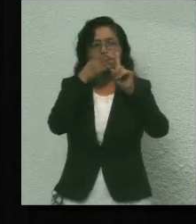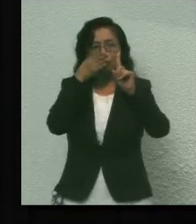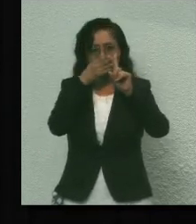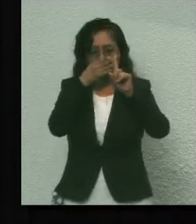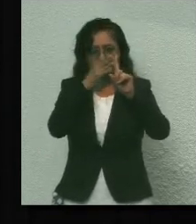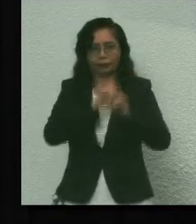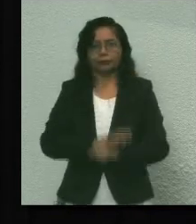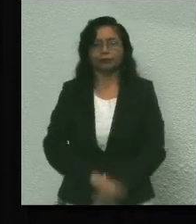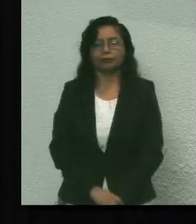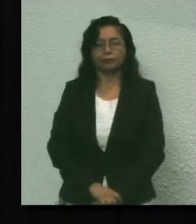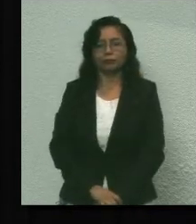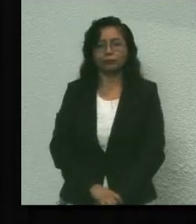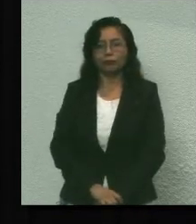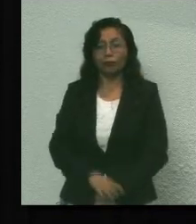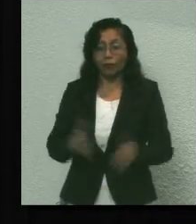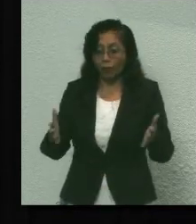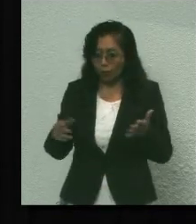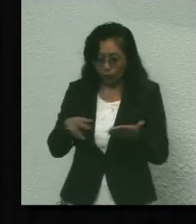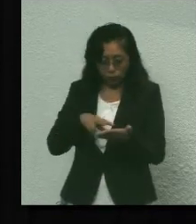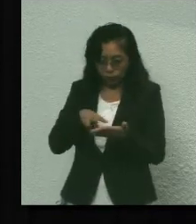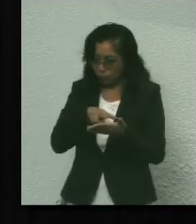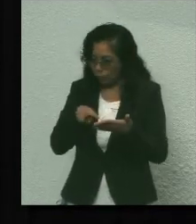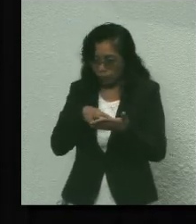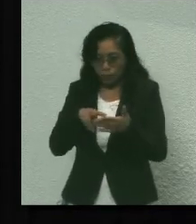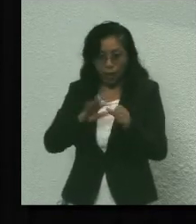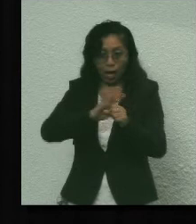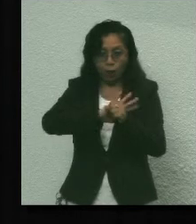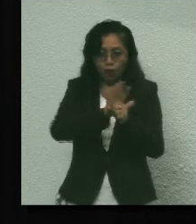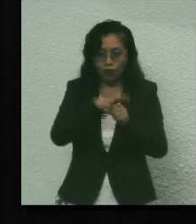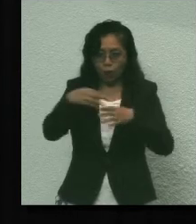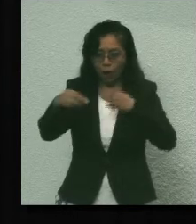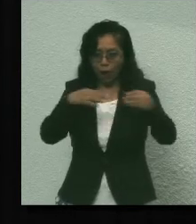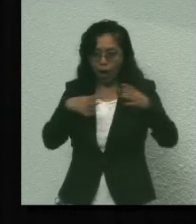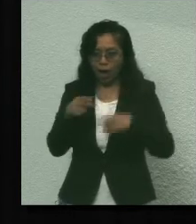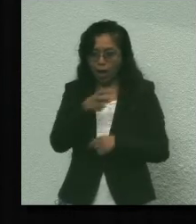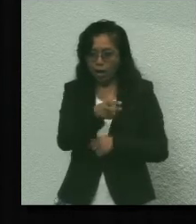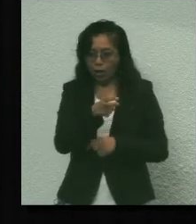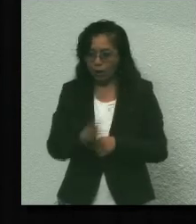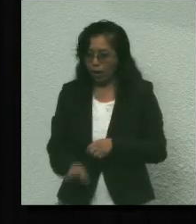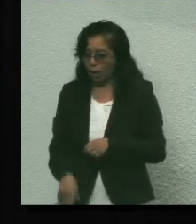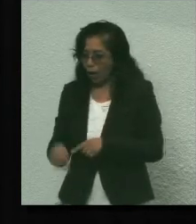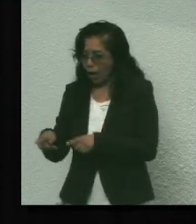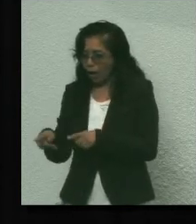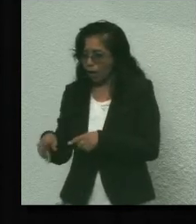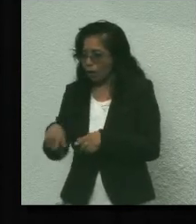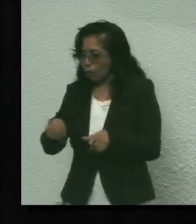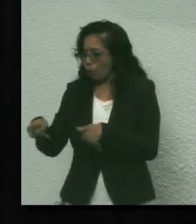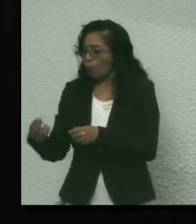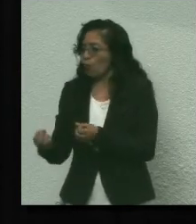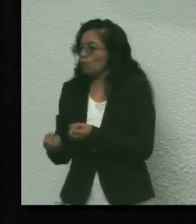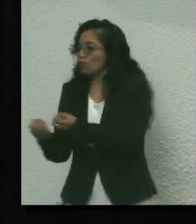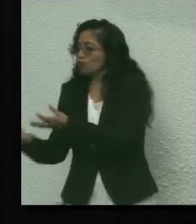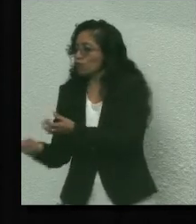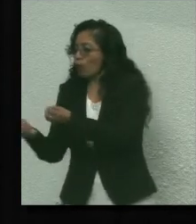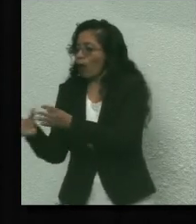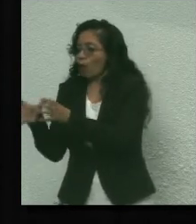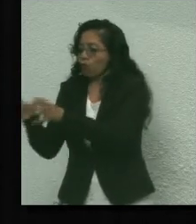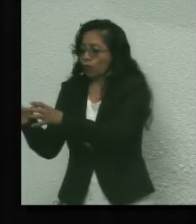dimensión no permitiremos que la pandemia sea un pretexto para beneficiar a unos cuantos